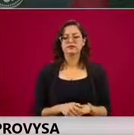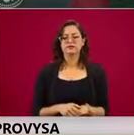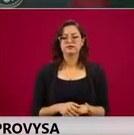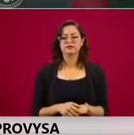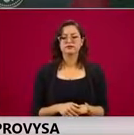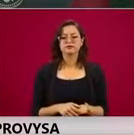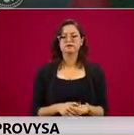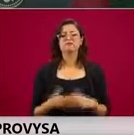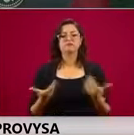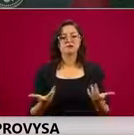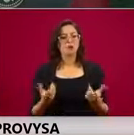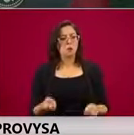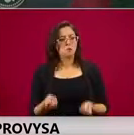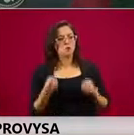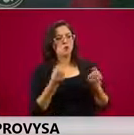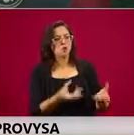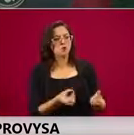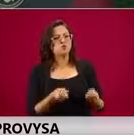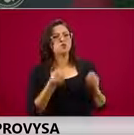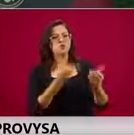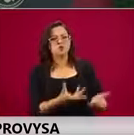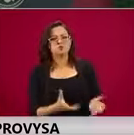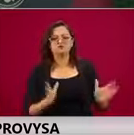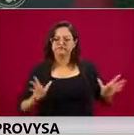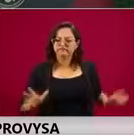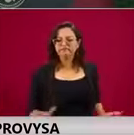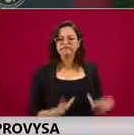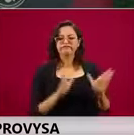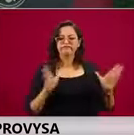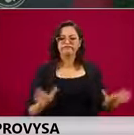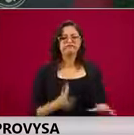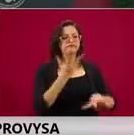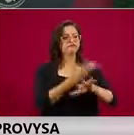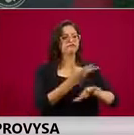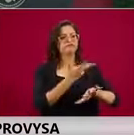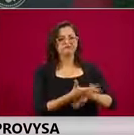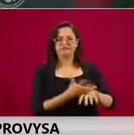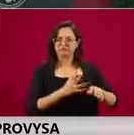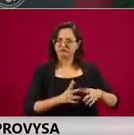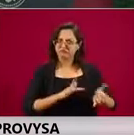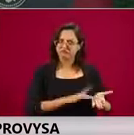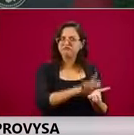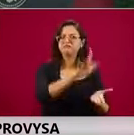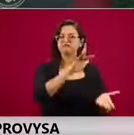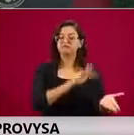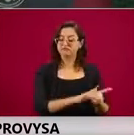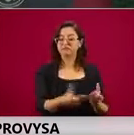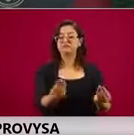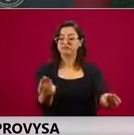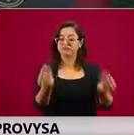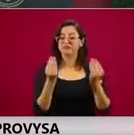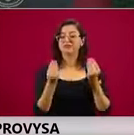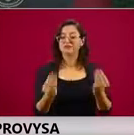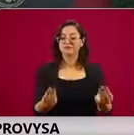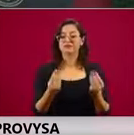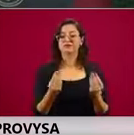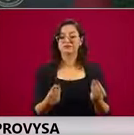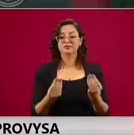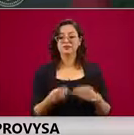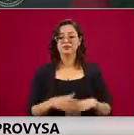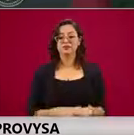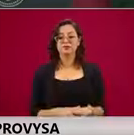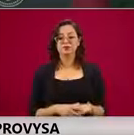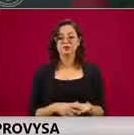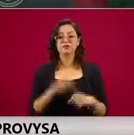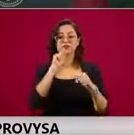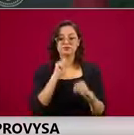Andrés Manuel López Obrador de estas izquierdas latinoamericanas. Con ese discurso, ya coloca lo del otro lado.